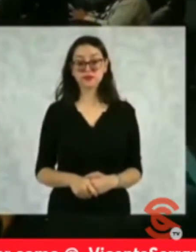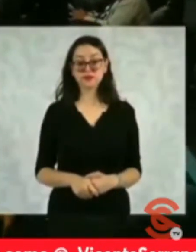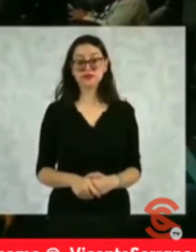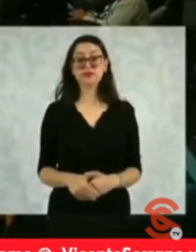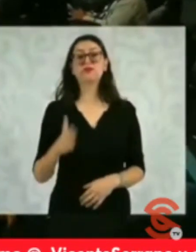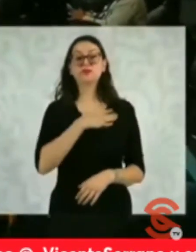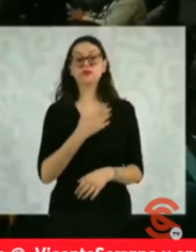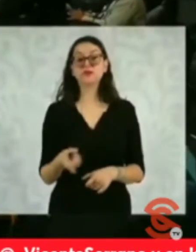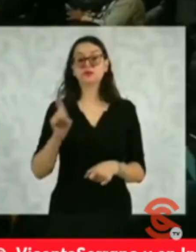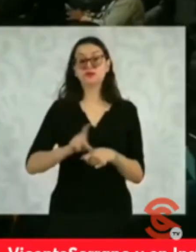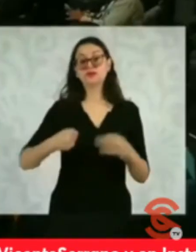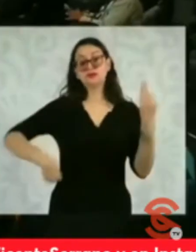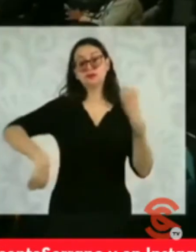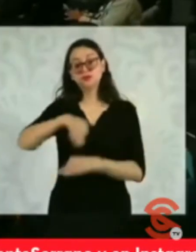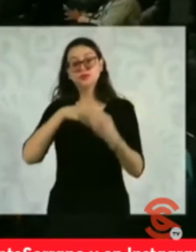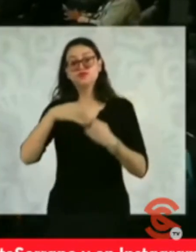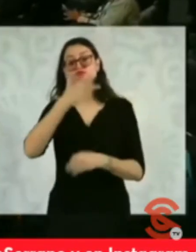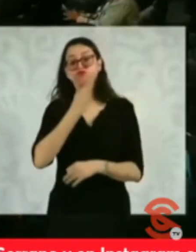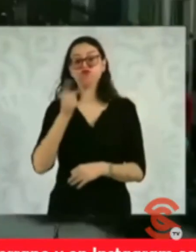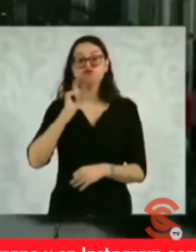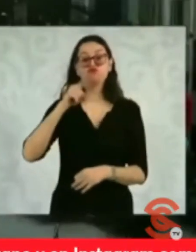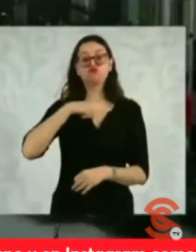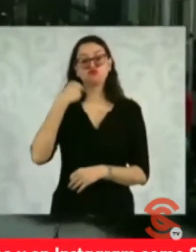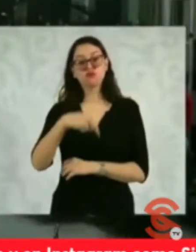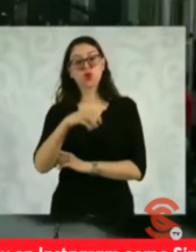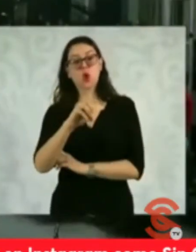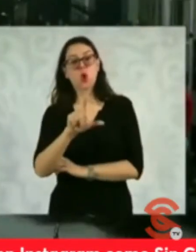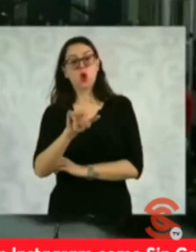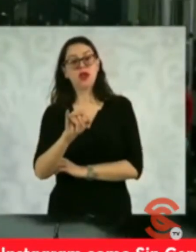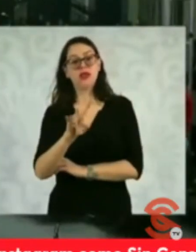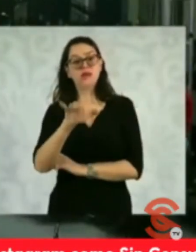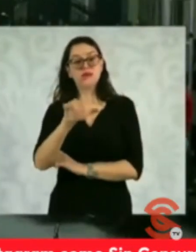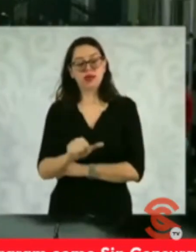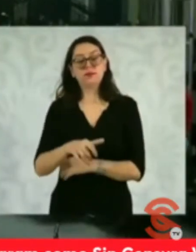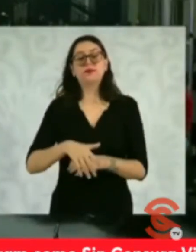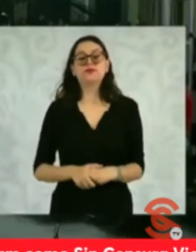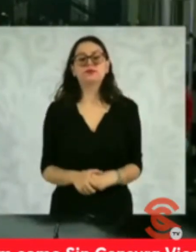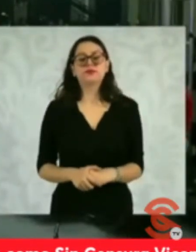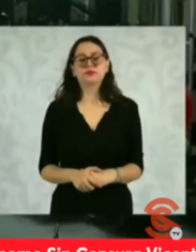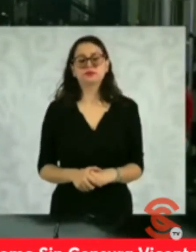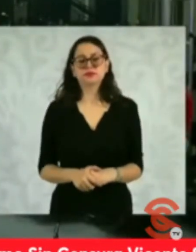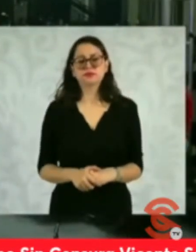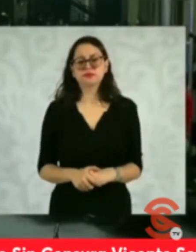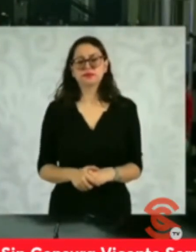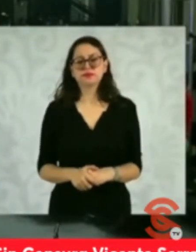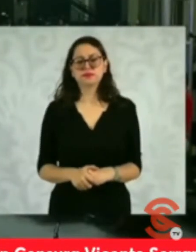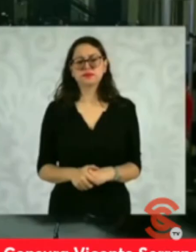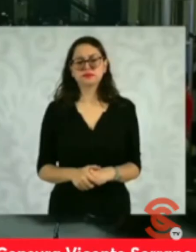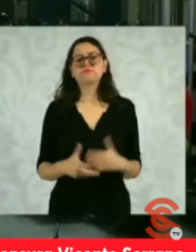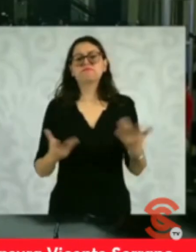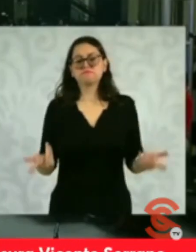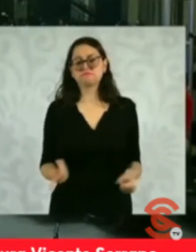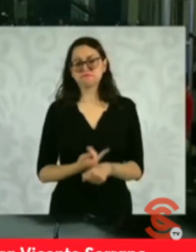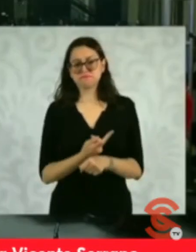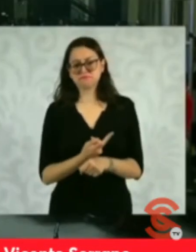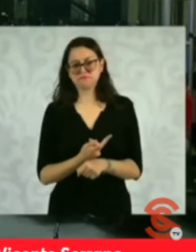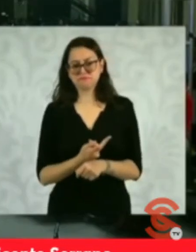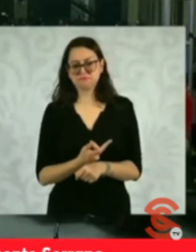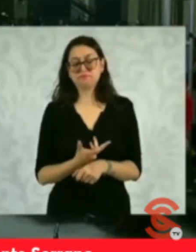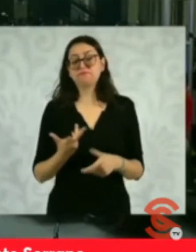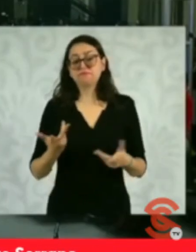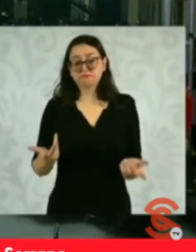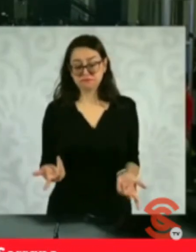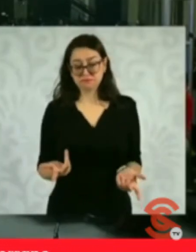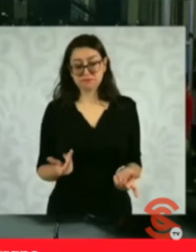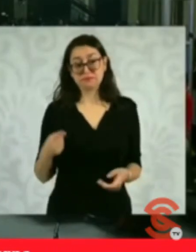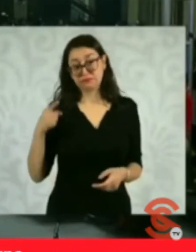Buenos días a todos, a todas. Soy Olivia Vázquez de Infobae México. Doctora, una pregunta. Después de tanto posponerla, mañana se le dicta por fin